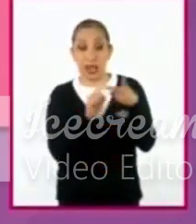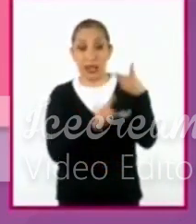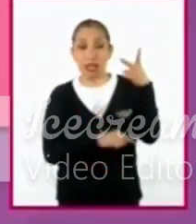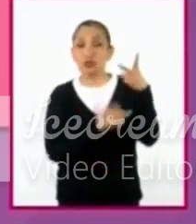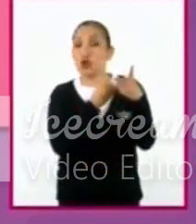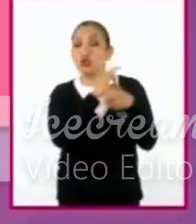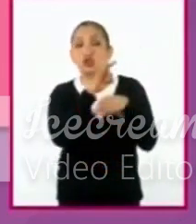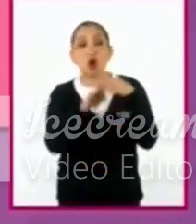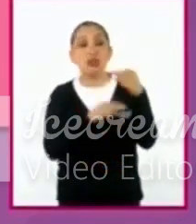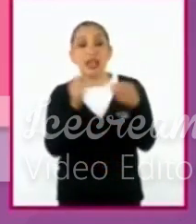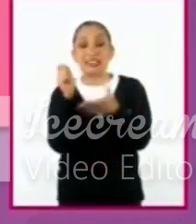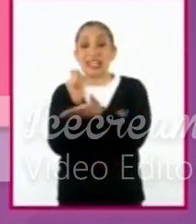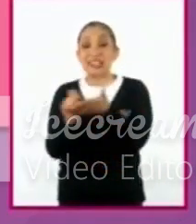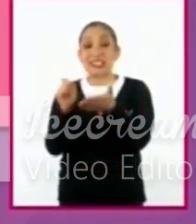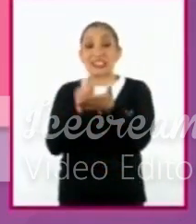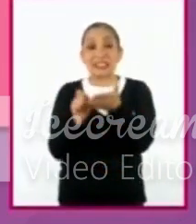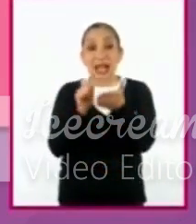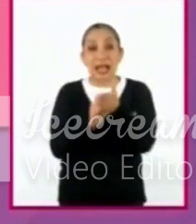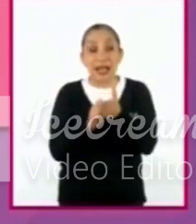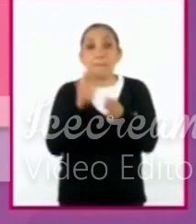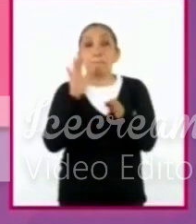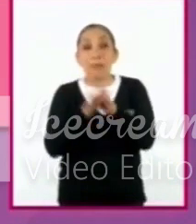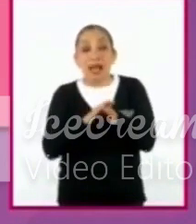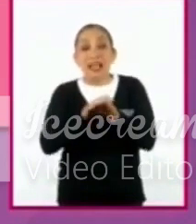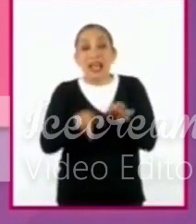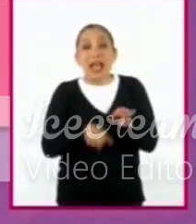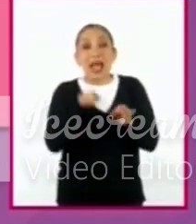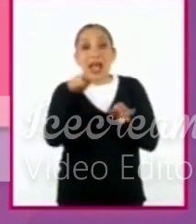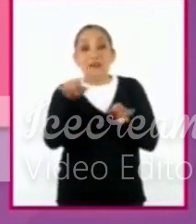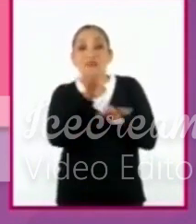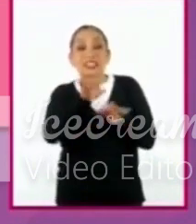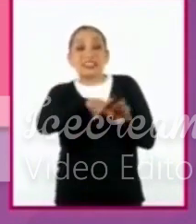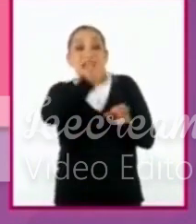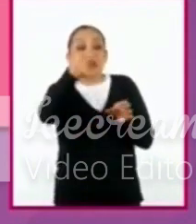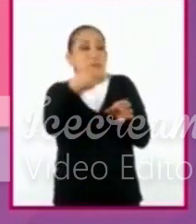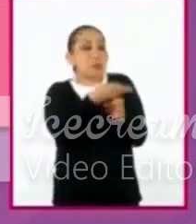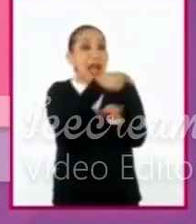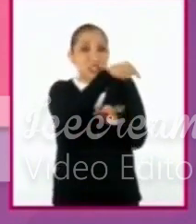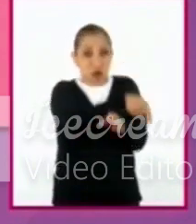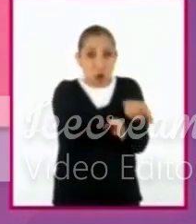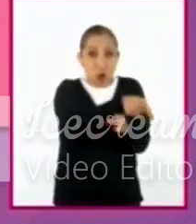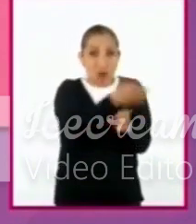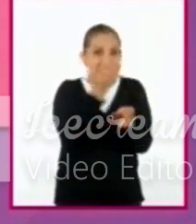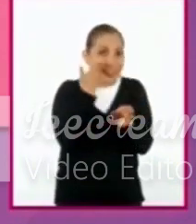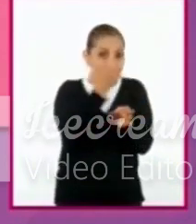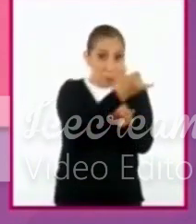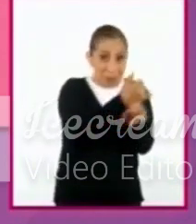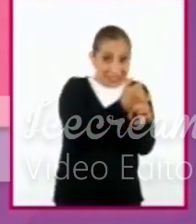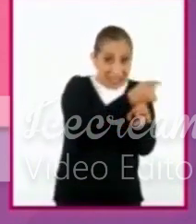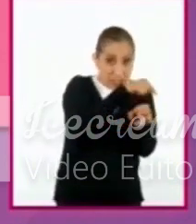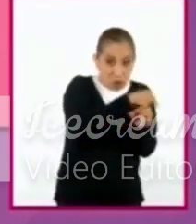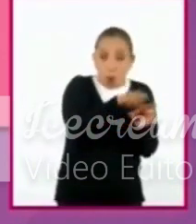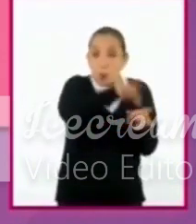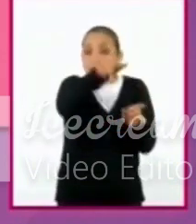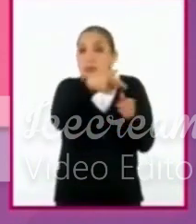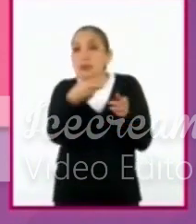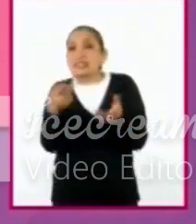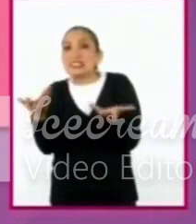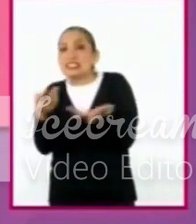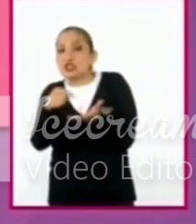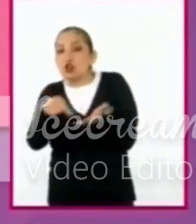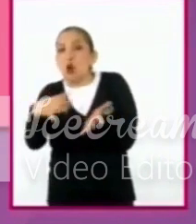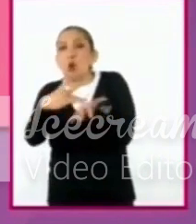aquellas que fueron escritas fundamentalmente en fechas posteriores a la época que se investiga y